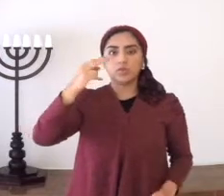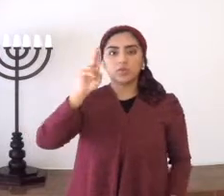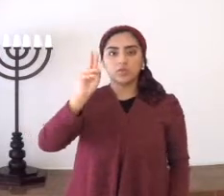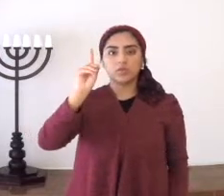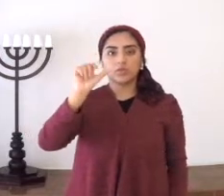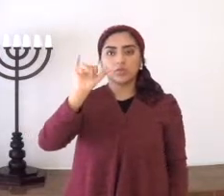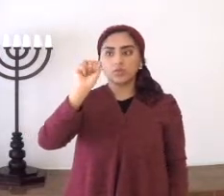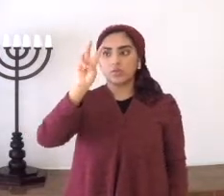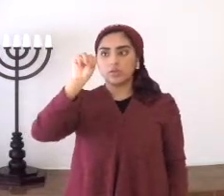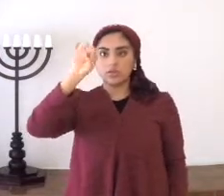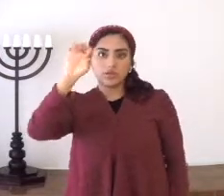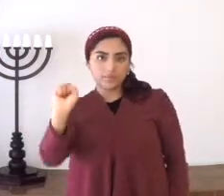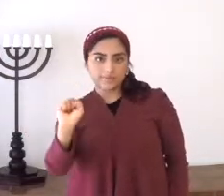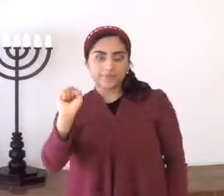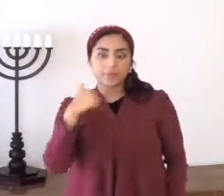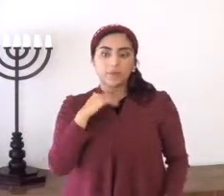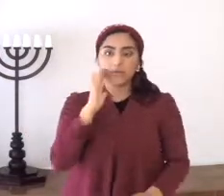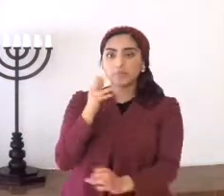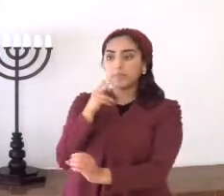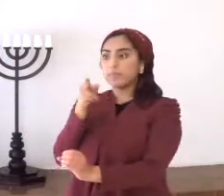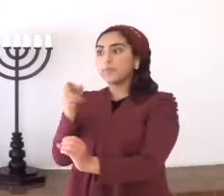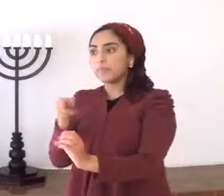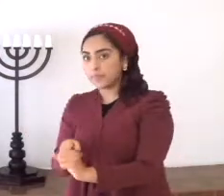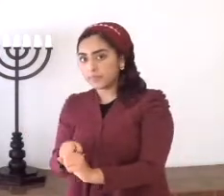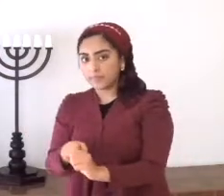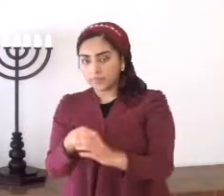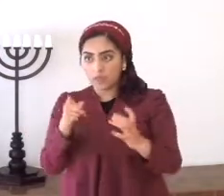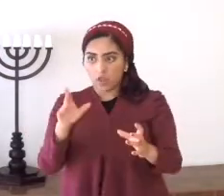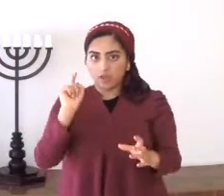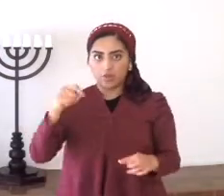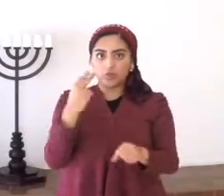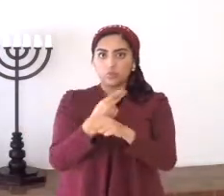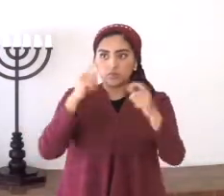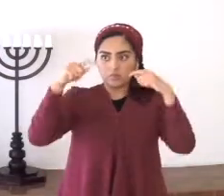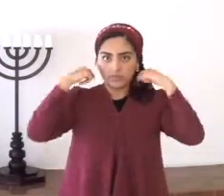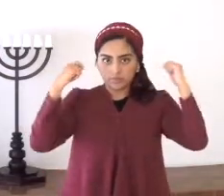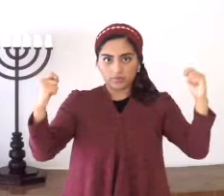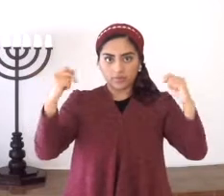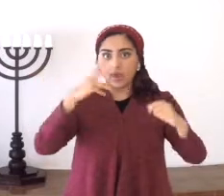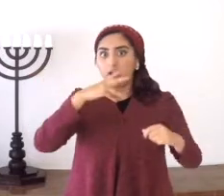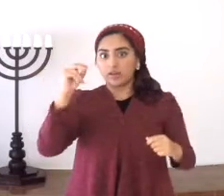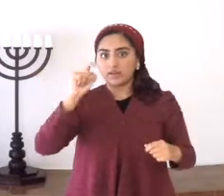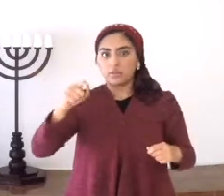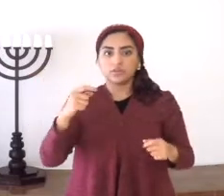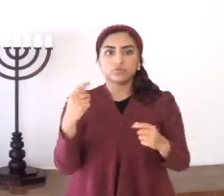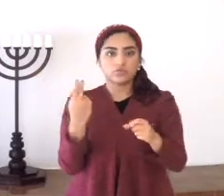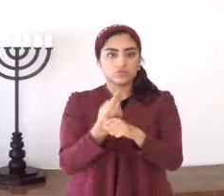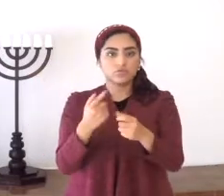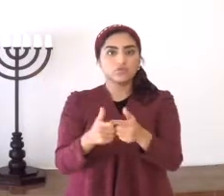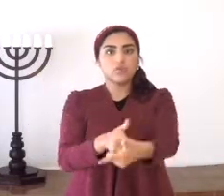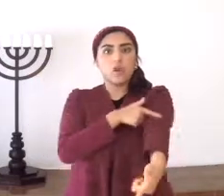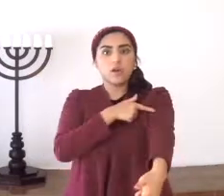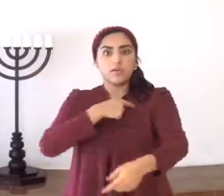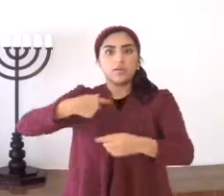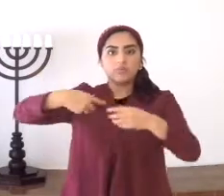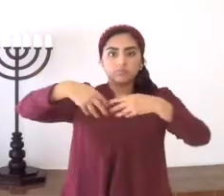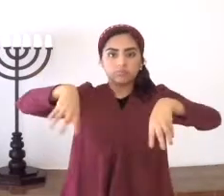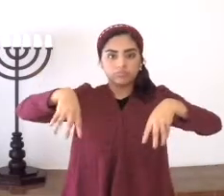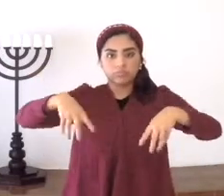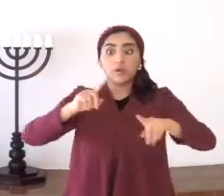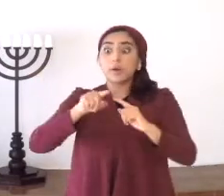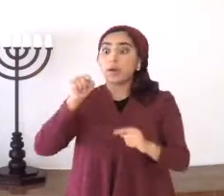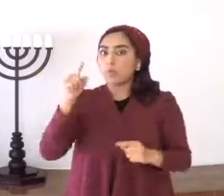ortodoxo. No, hombre, con mayor razón traería, es un decir, su cabeza cubierta, porque como es mesiánica lo tuvo que haber hecho, y su falda